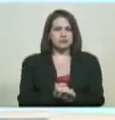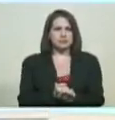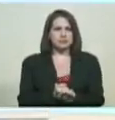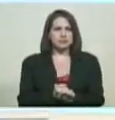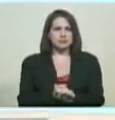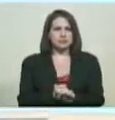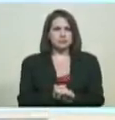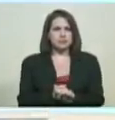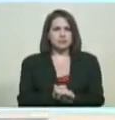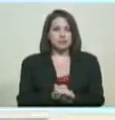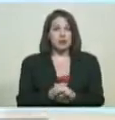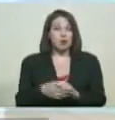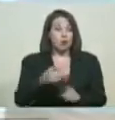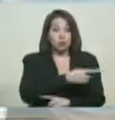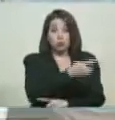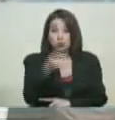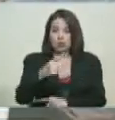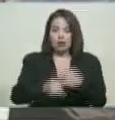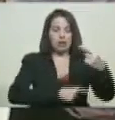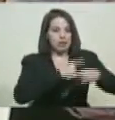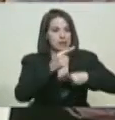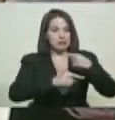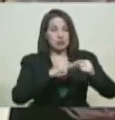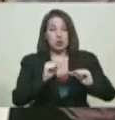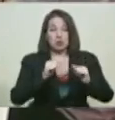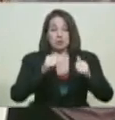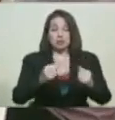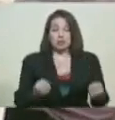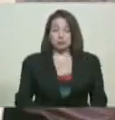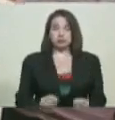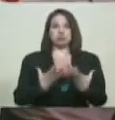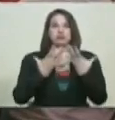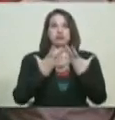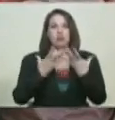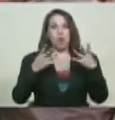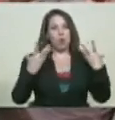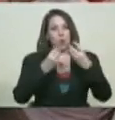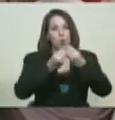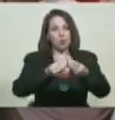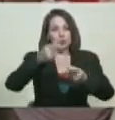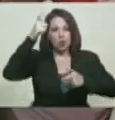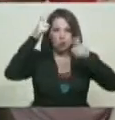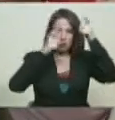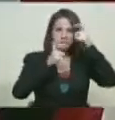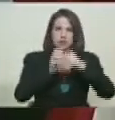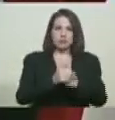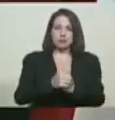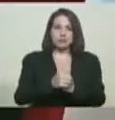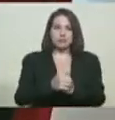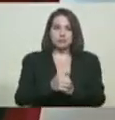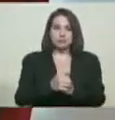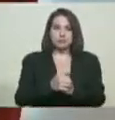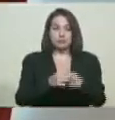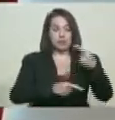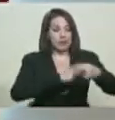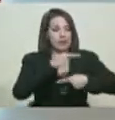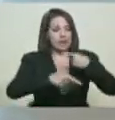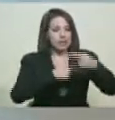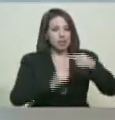esta generación que se levantó con chávez pudiéramos decir la generación fundacional de la revolución